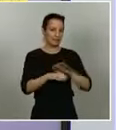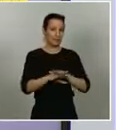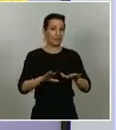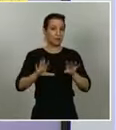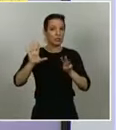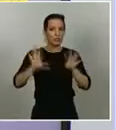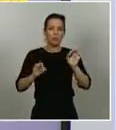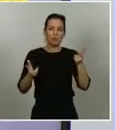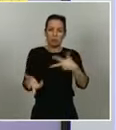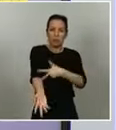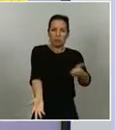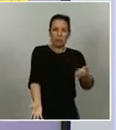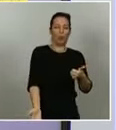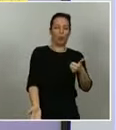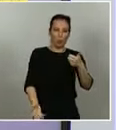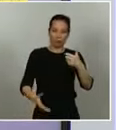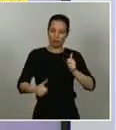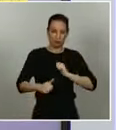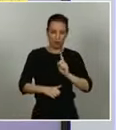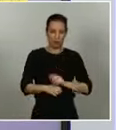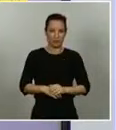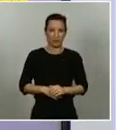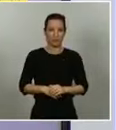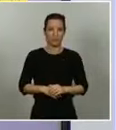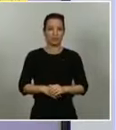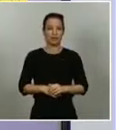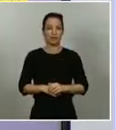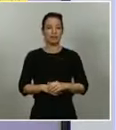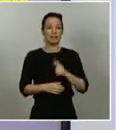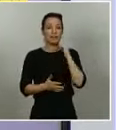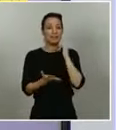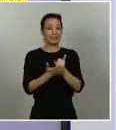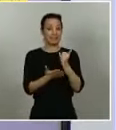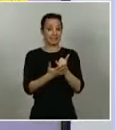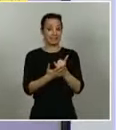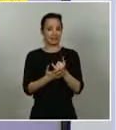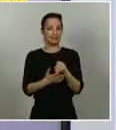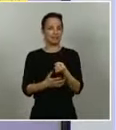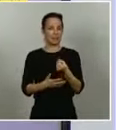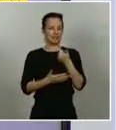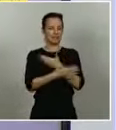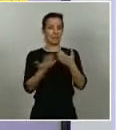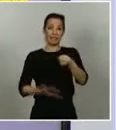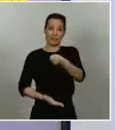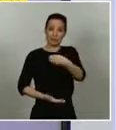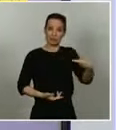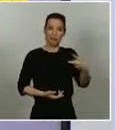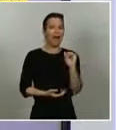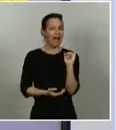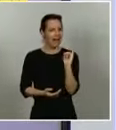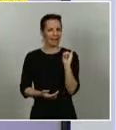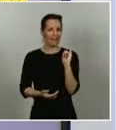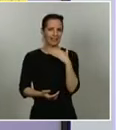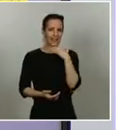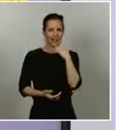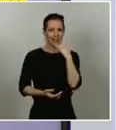cuenta que los resultados del test que consideramos más fiable está disponible en una pequeña, no es tan pequeña en términos de